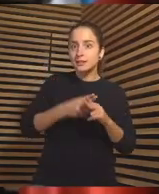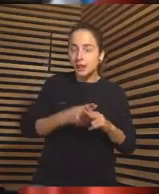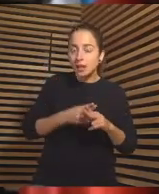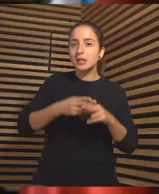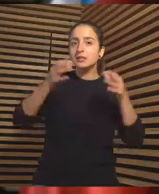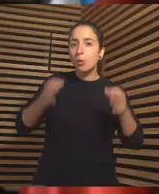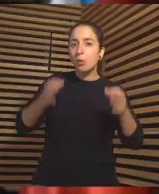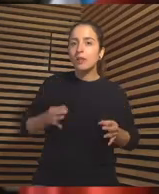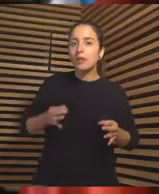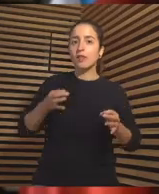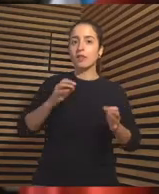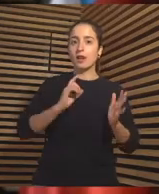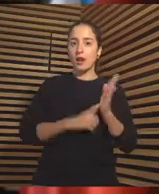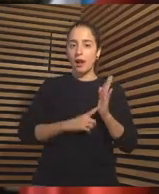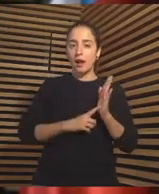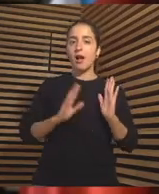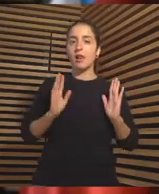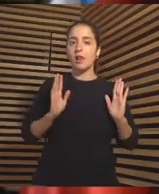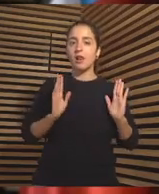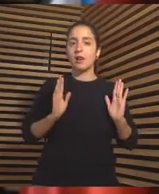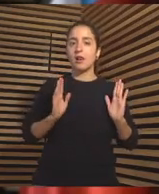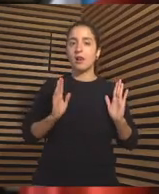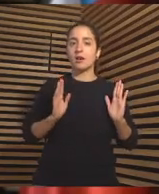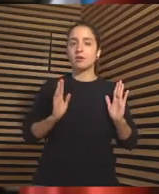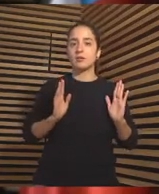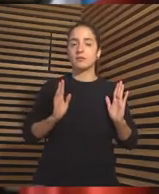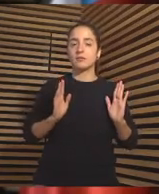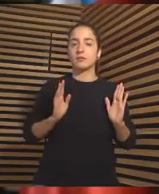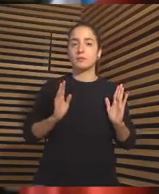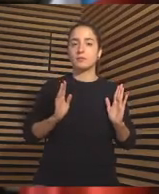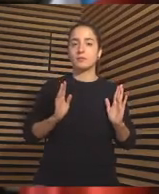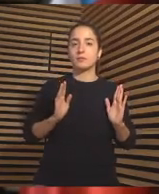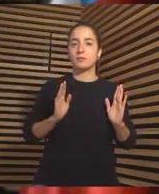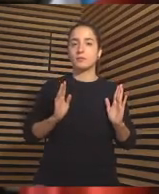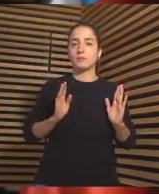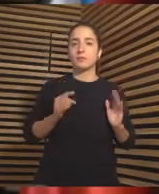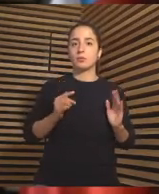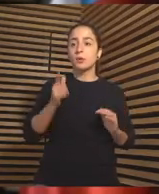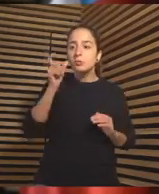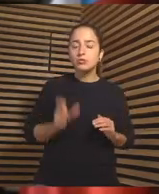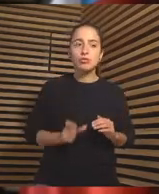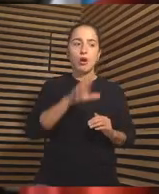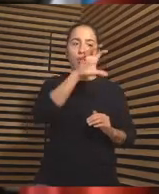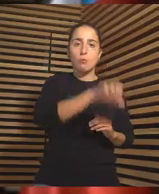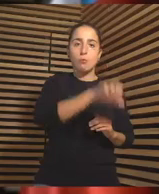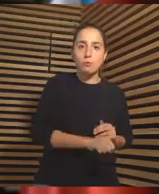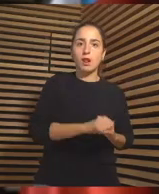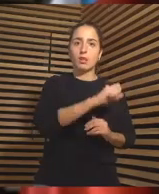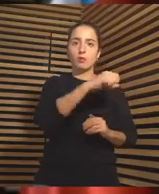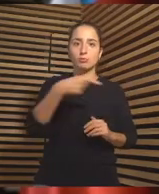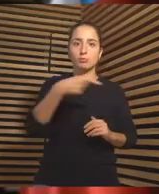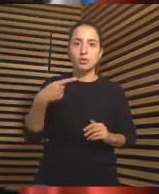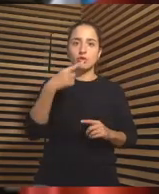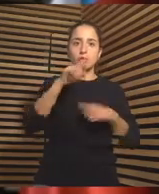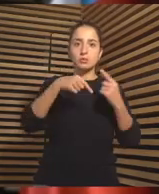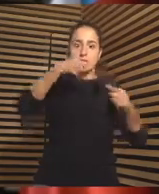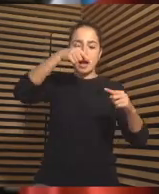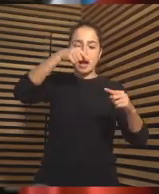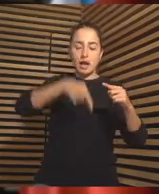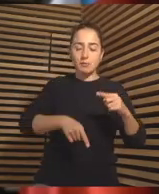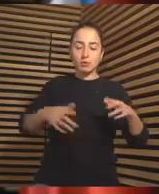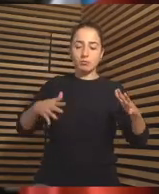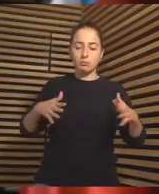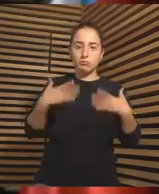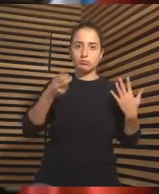Pero ¿y la inseguridad legal del vecindario? ¿Y esa persona que se ha comprado una vivienda y le ponen debajo un bar con una